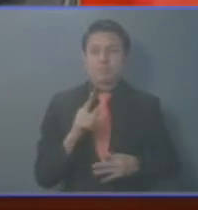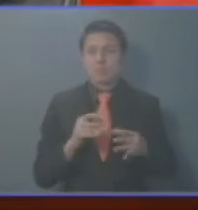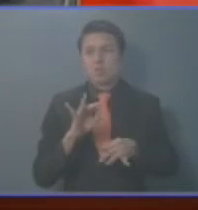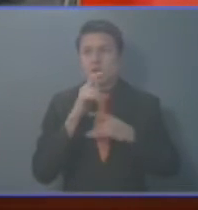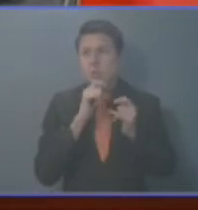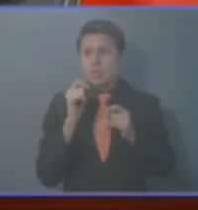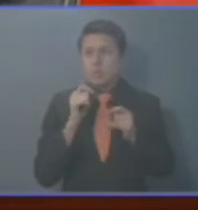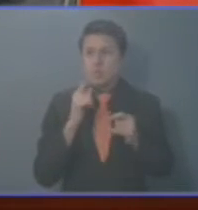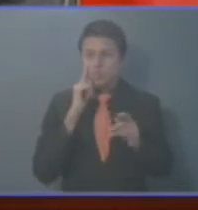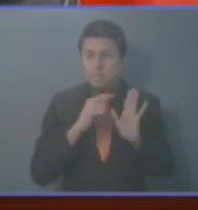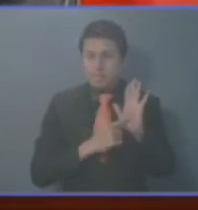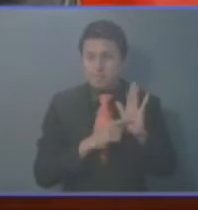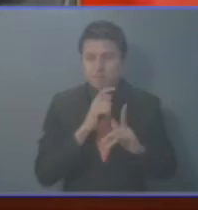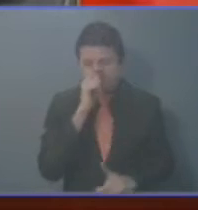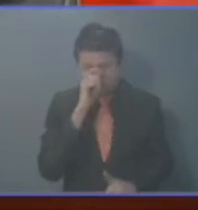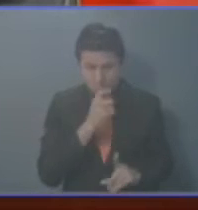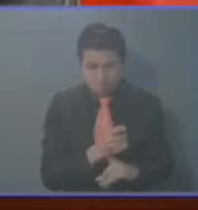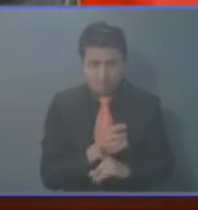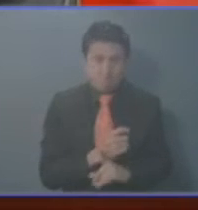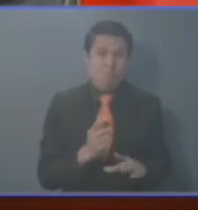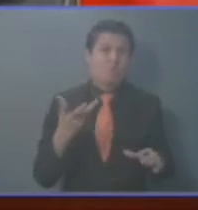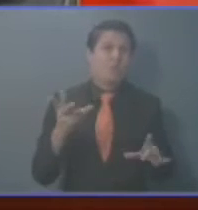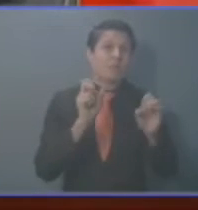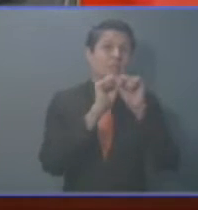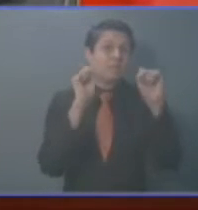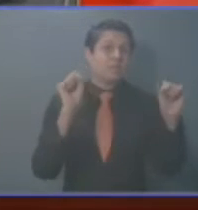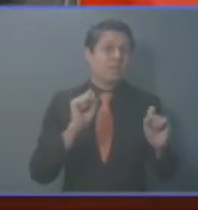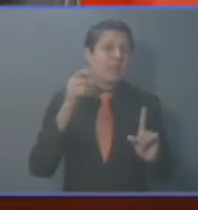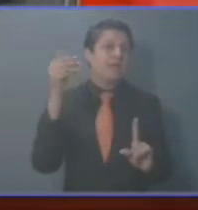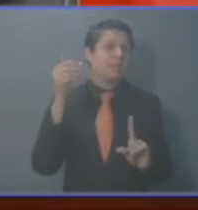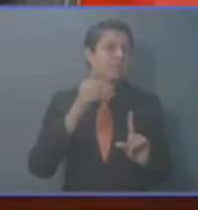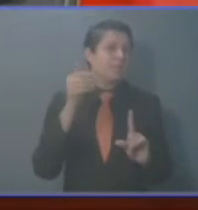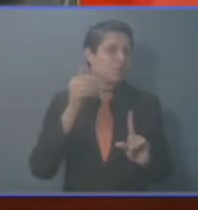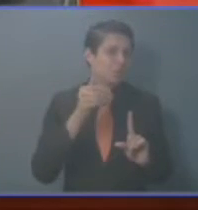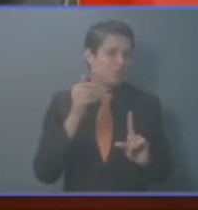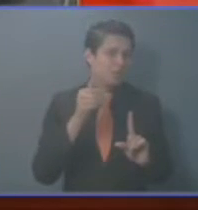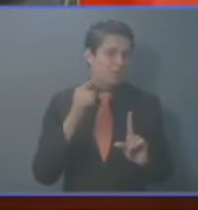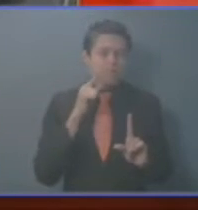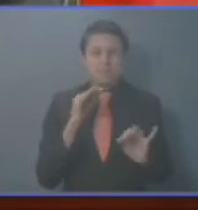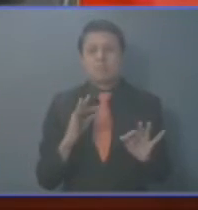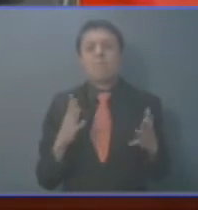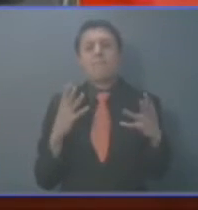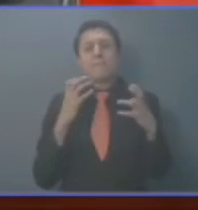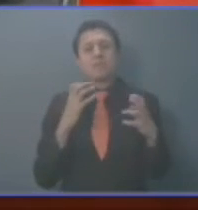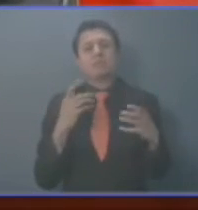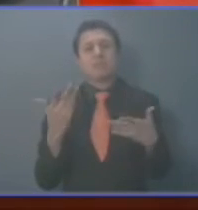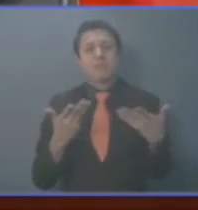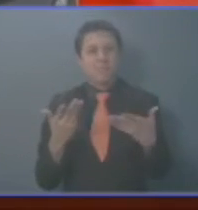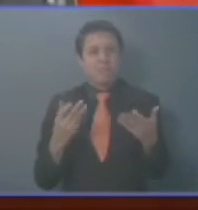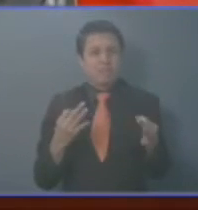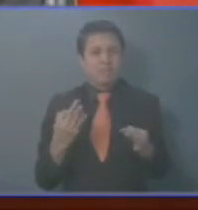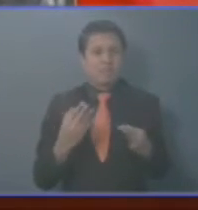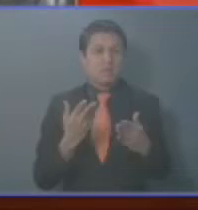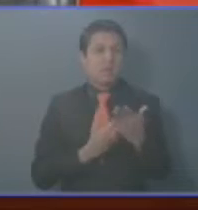Magna señala que el Estado organizará el sistema educativo para el cual creará las instituciones y servicios que sean